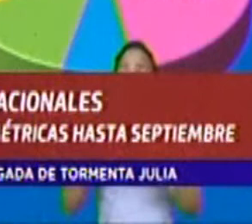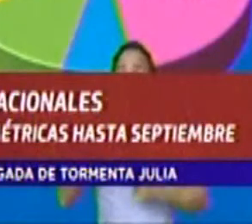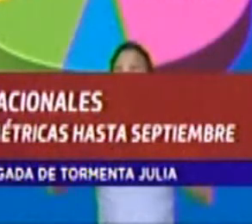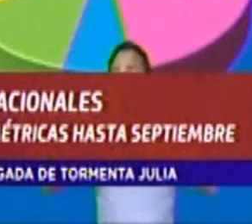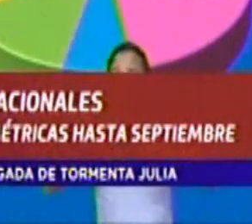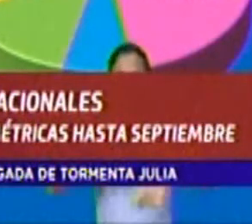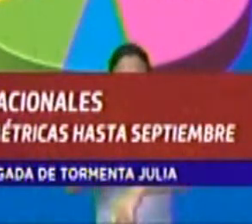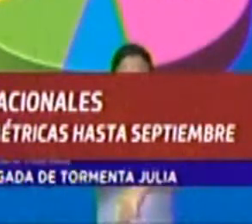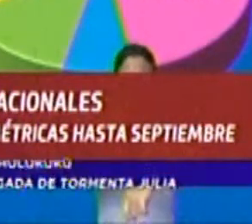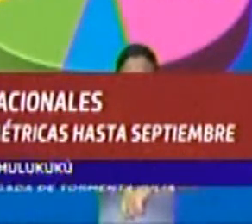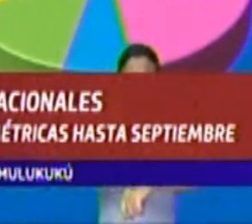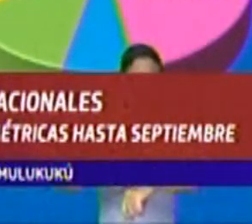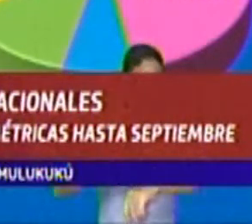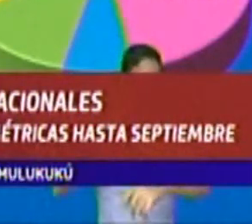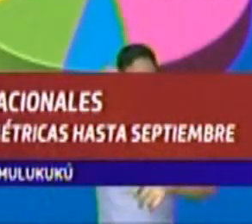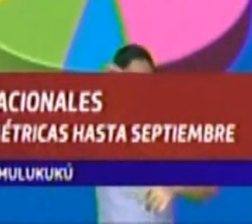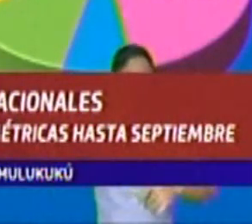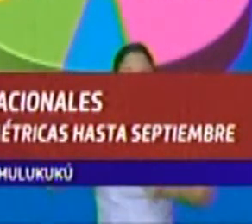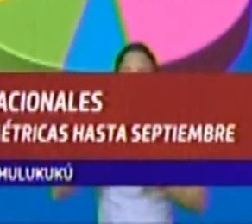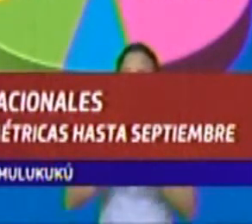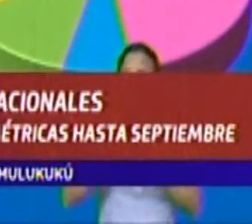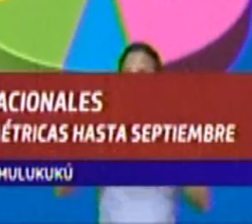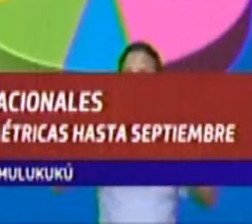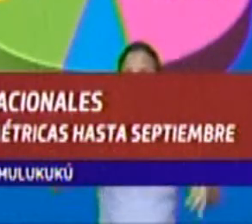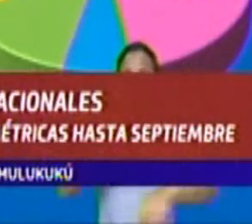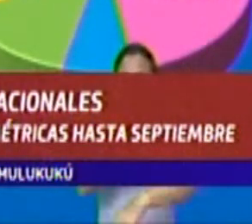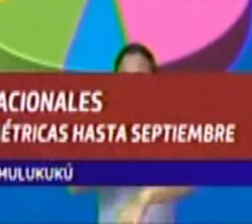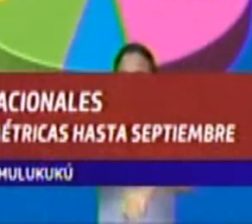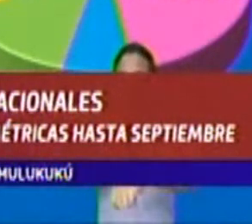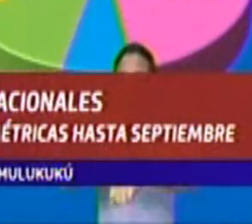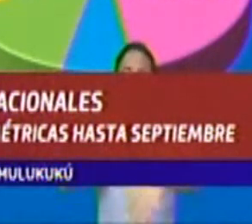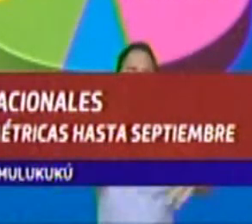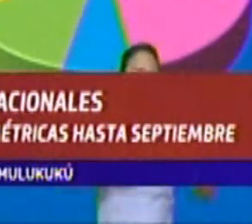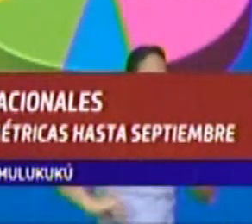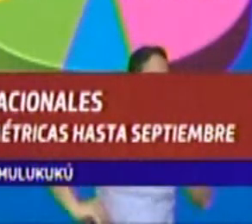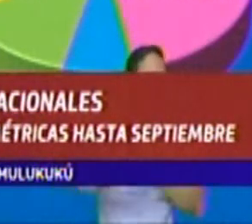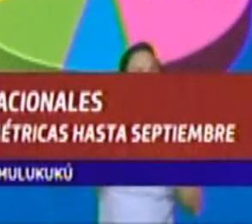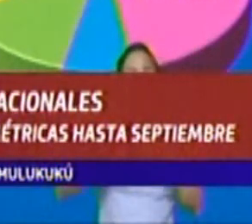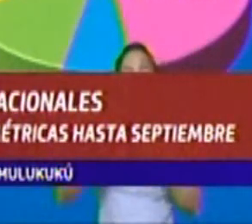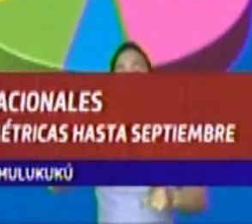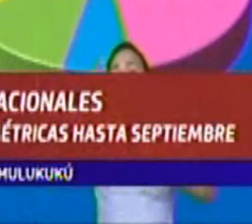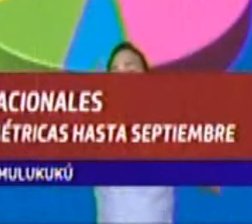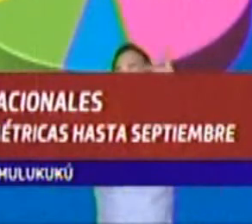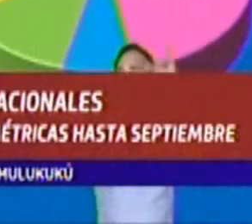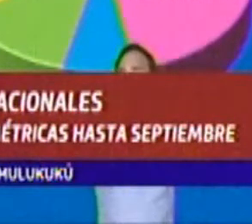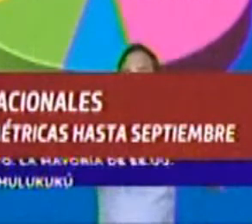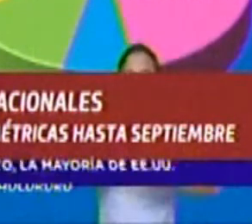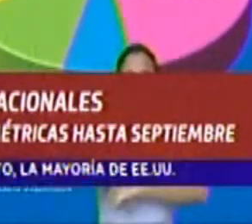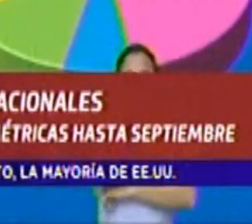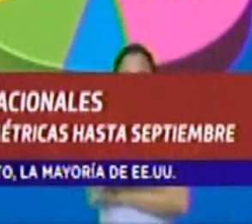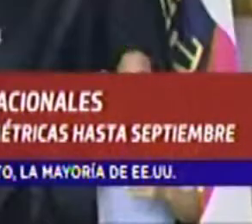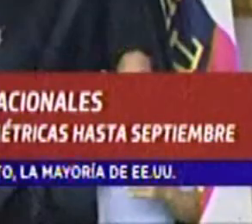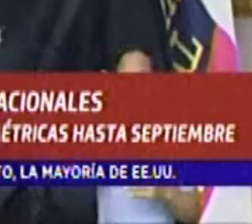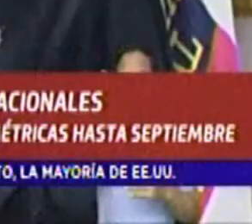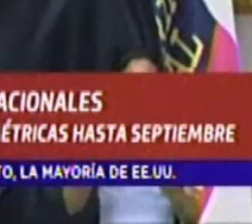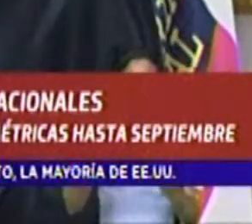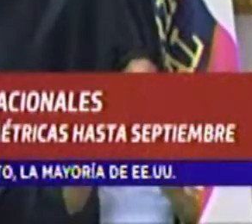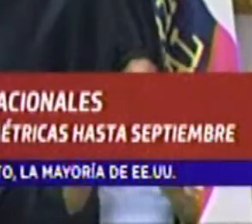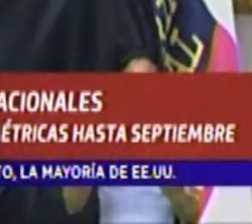Y en esta fecha, en el 2022, fue de 1.730.000 en la carga de